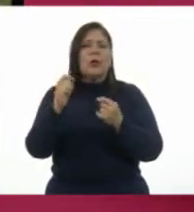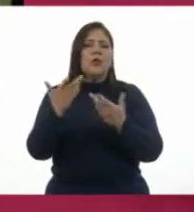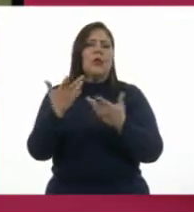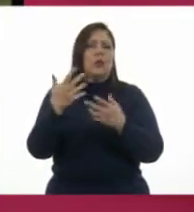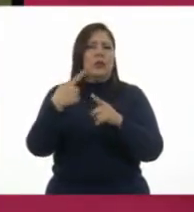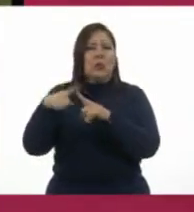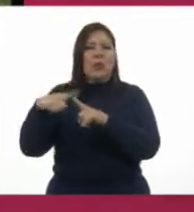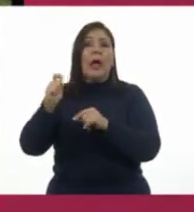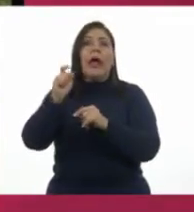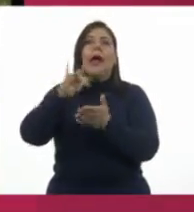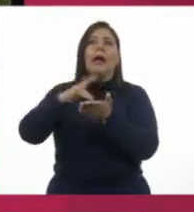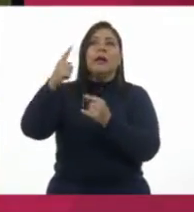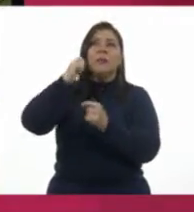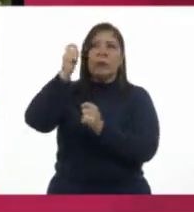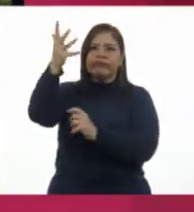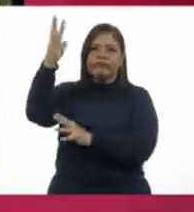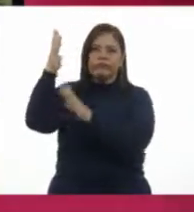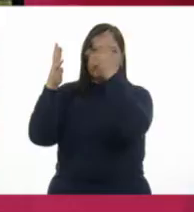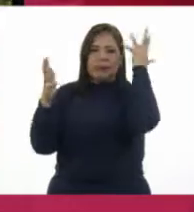la selva.